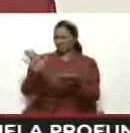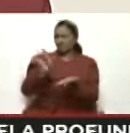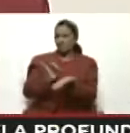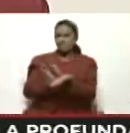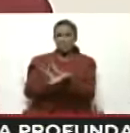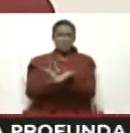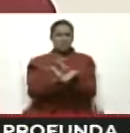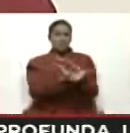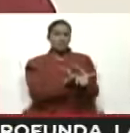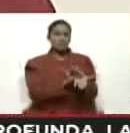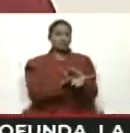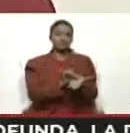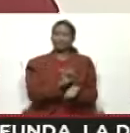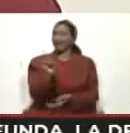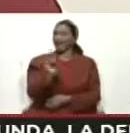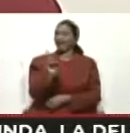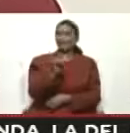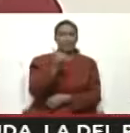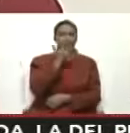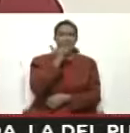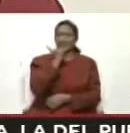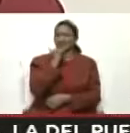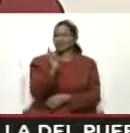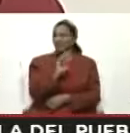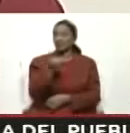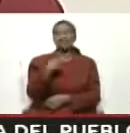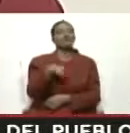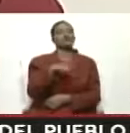Eso no va a ocurrir, porque nosotros tenemos